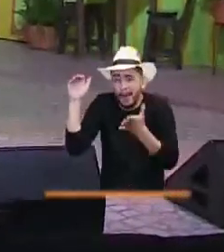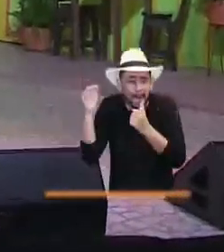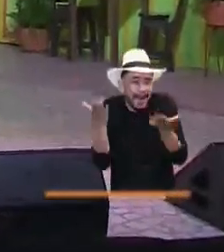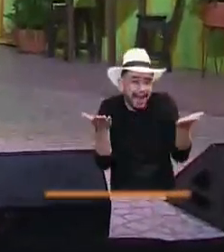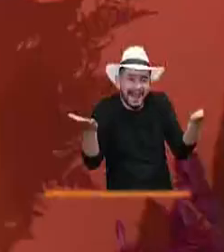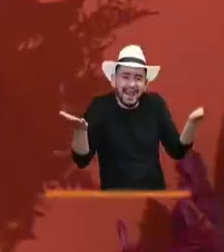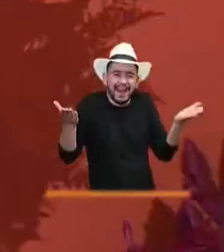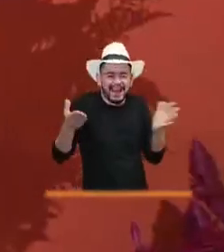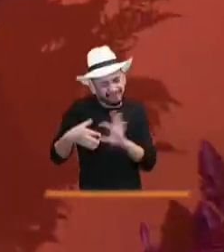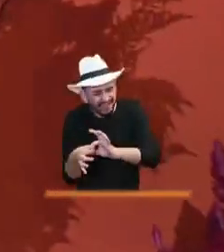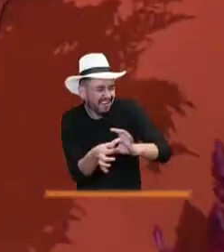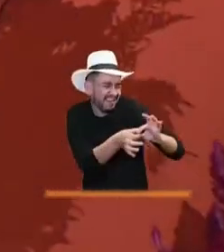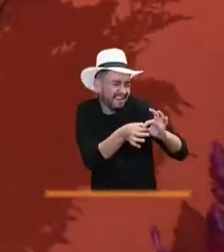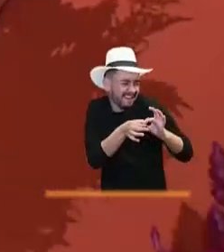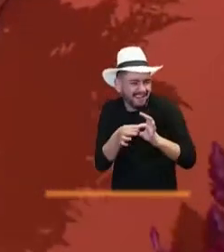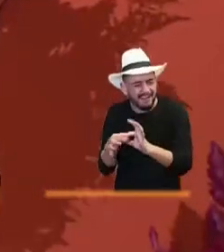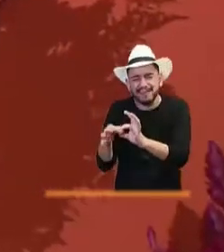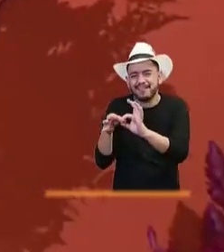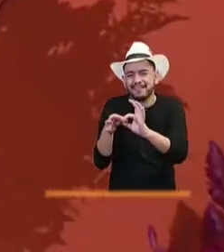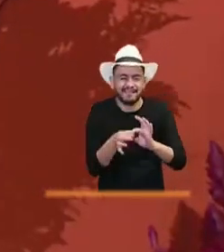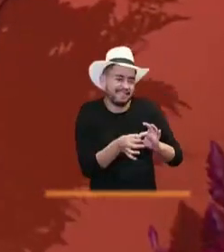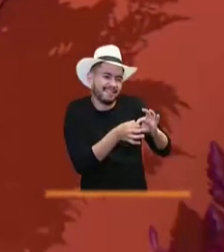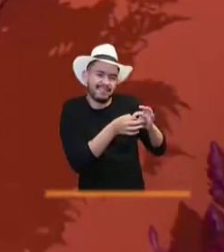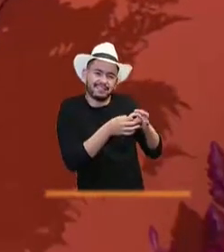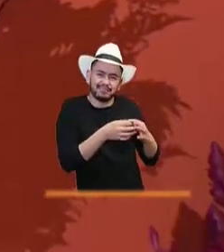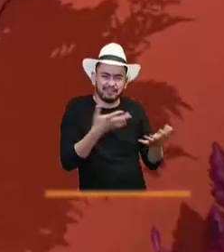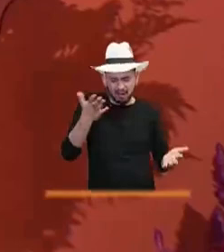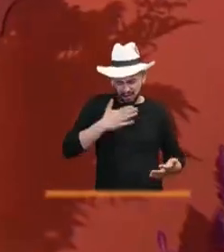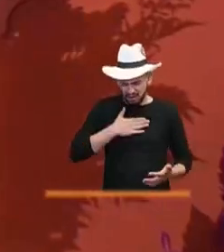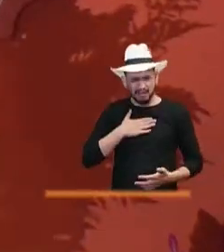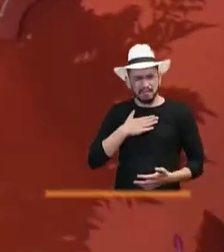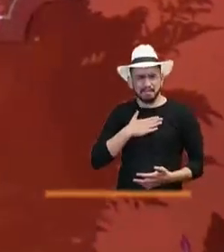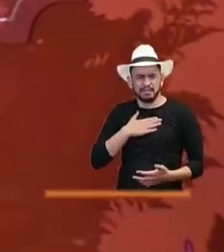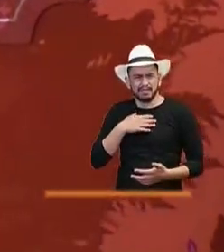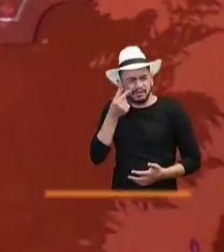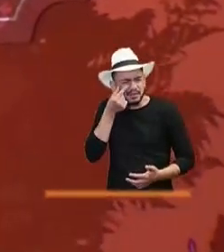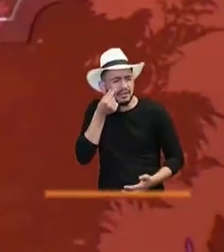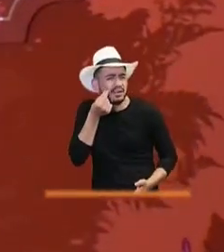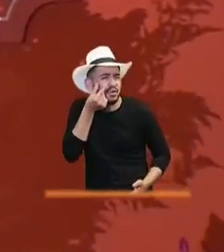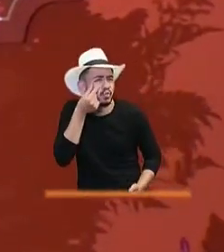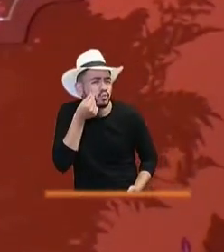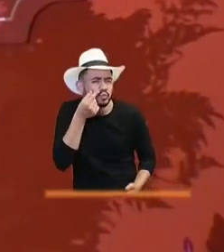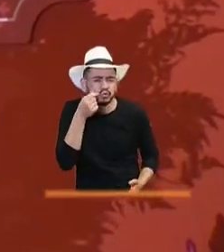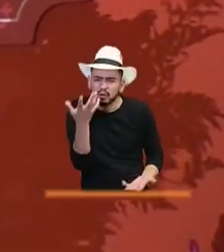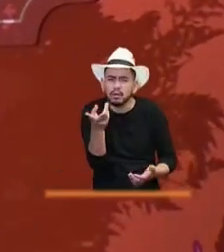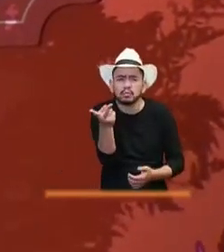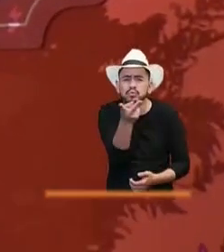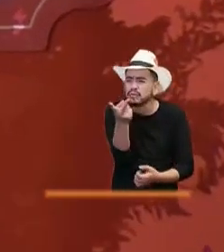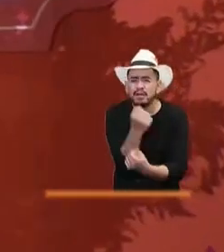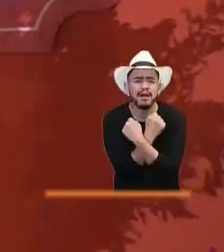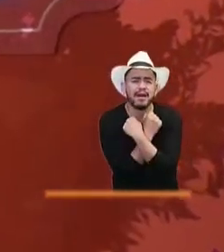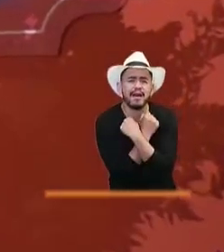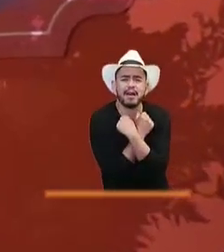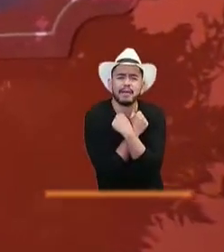El amor de Uribe y Santos es prueba de que un amor de la noche a